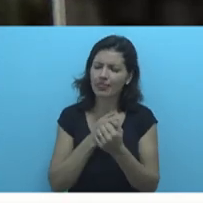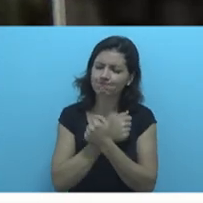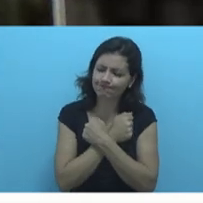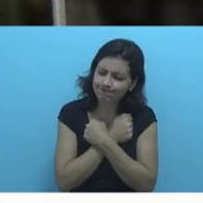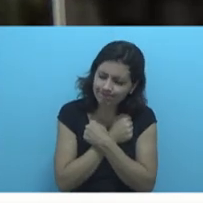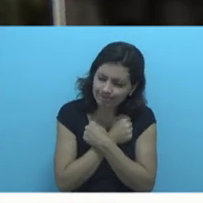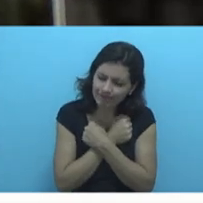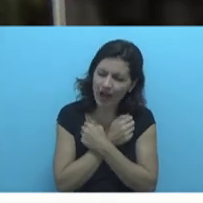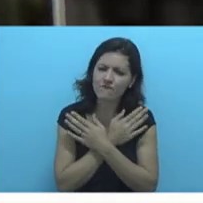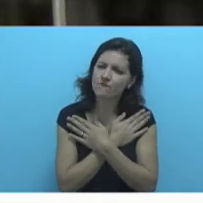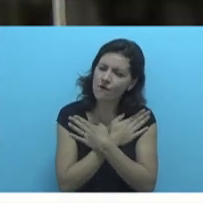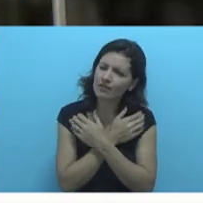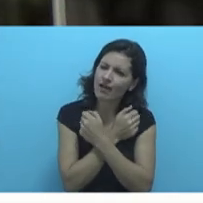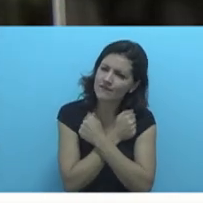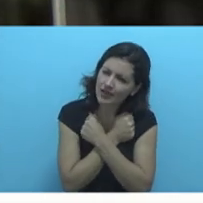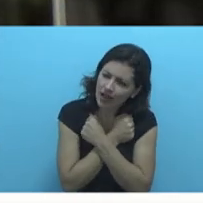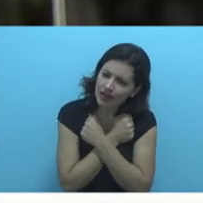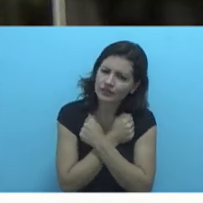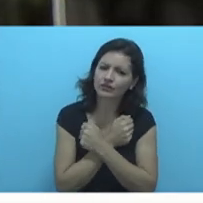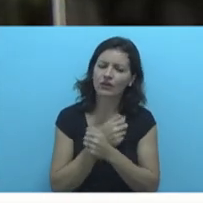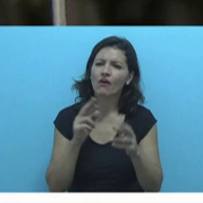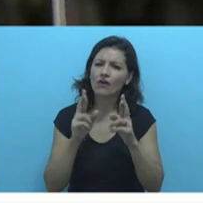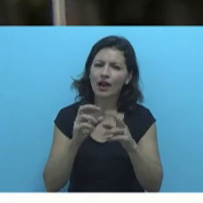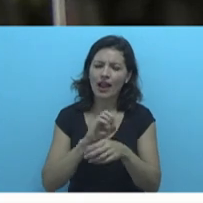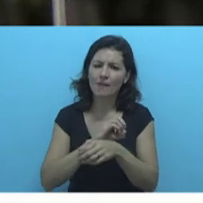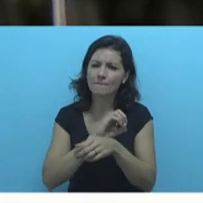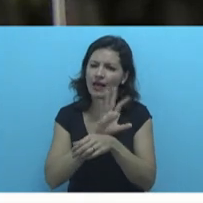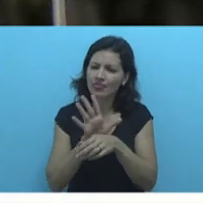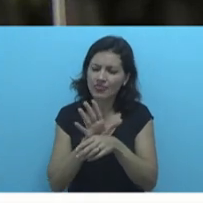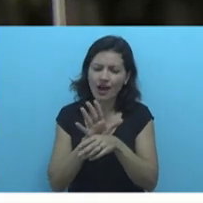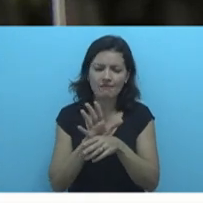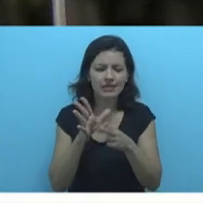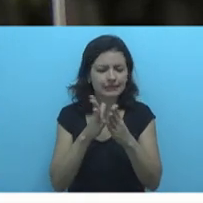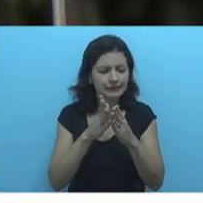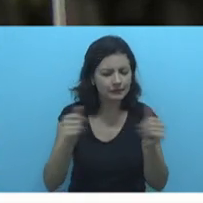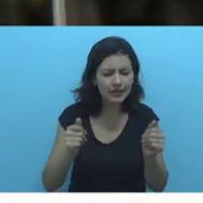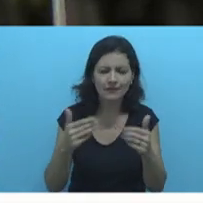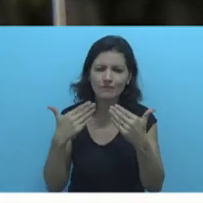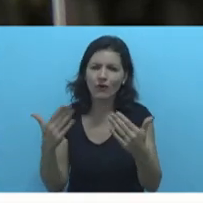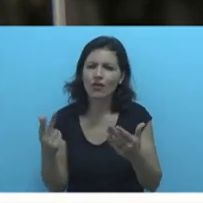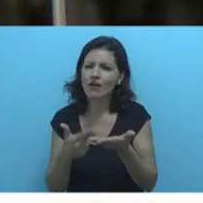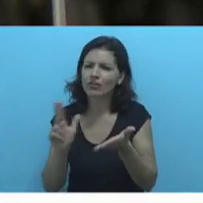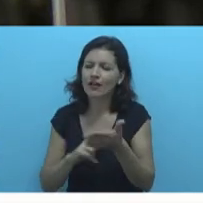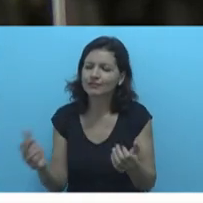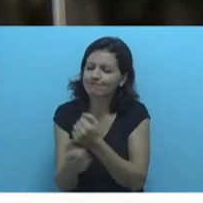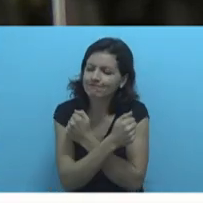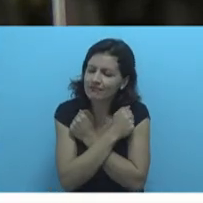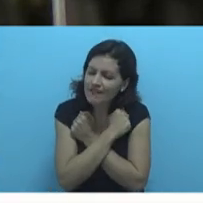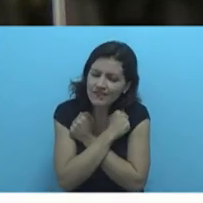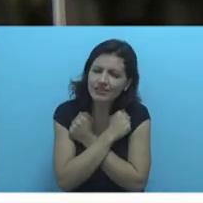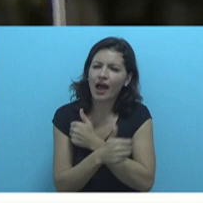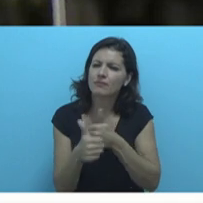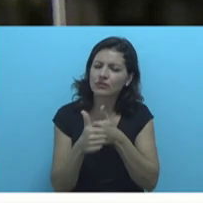gran abrazo, que ojalá la pandemia pronto nos permita poder abrazarnos y recuperar ese contacto que hemos